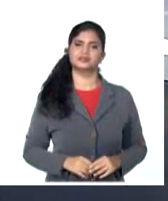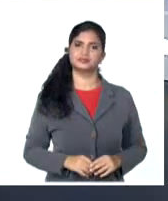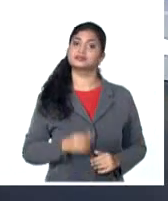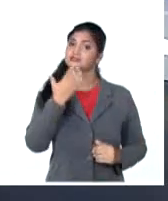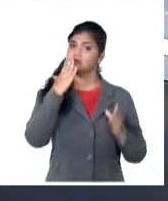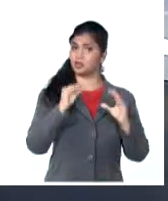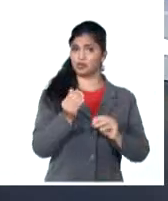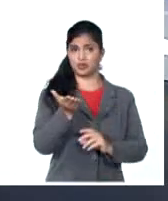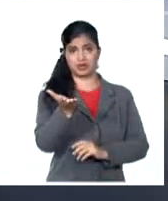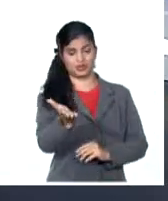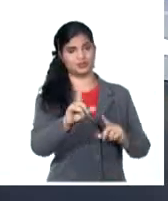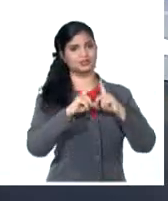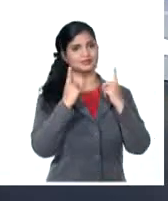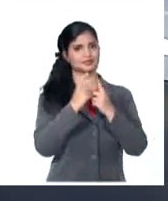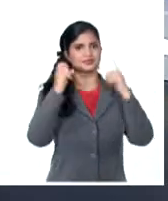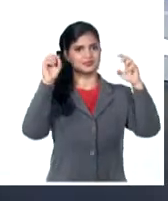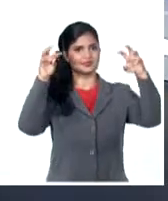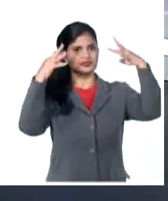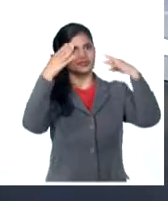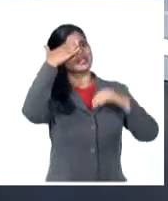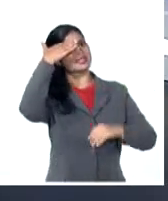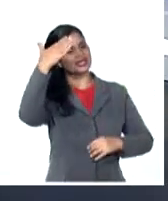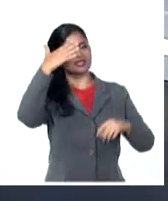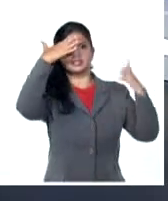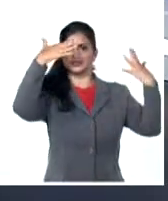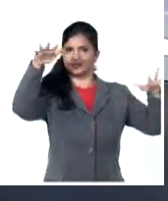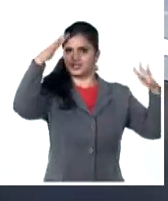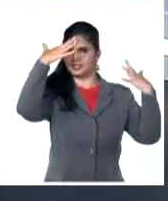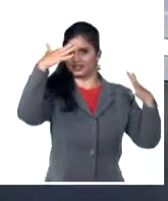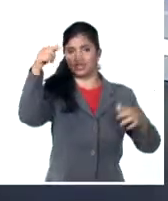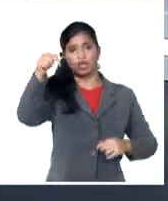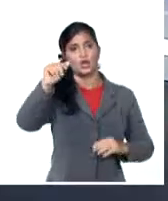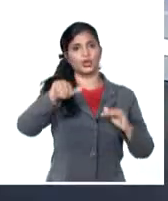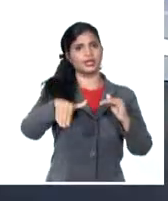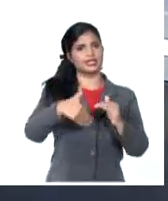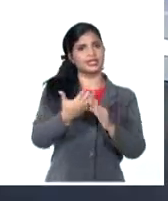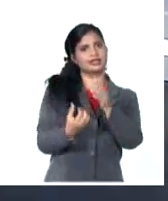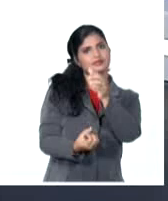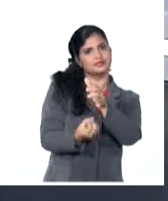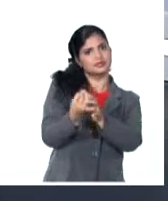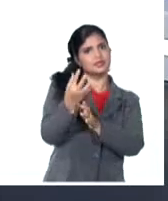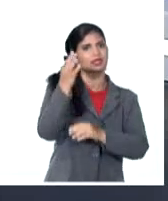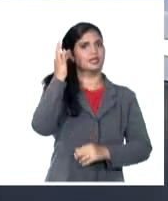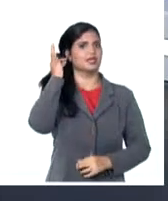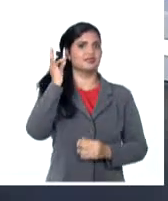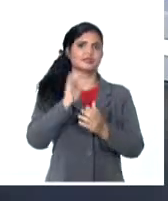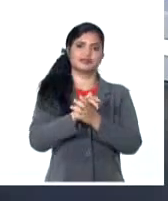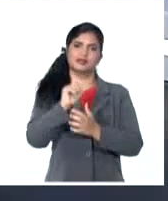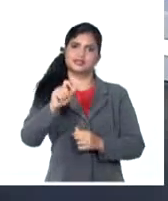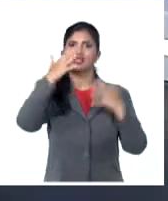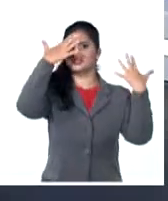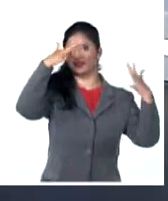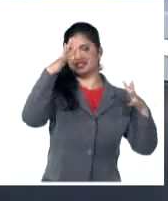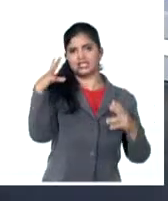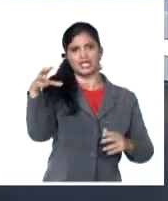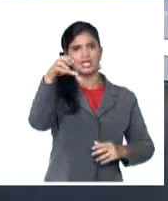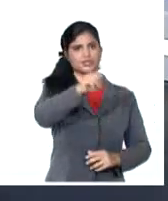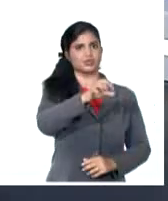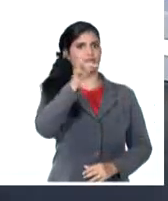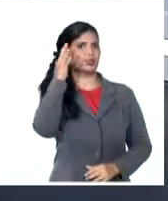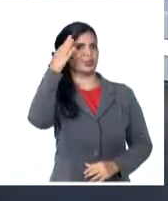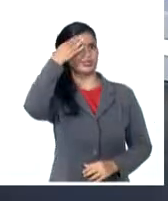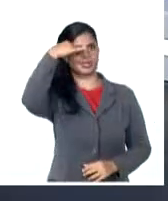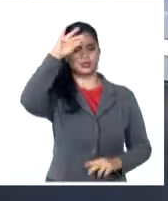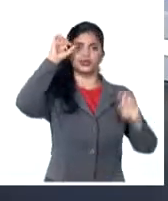que permanecen en sintonía. Gracias por la felicitación. Les tiendo a ti y a todas las mujeres cubanas que están viendo a esta hora el